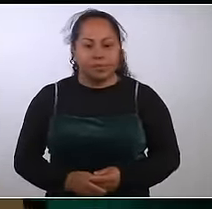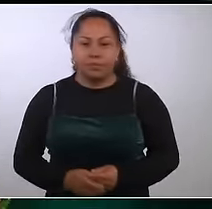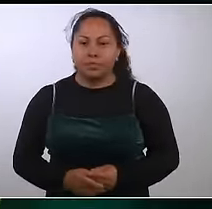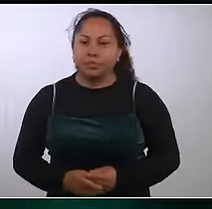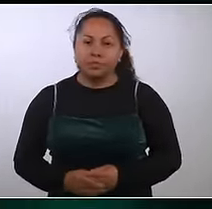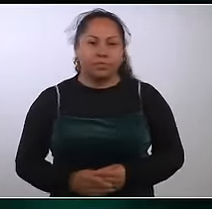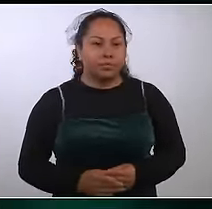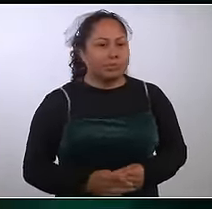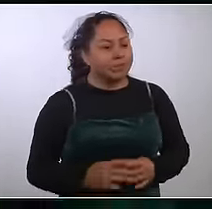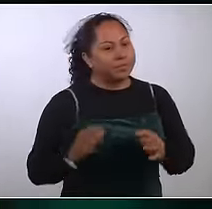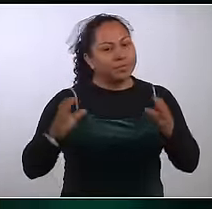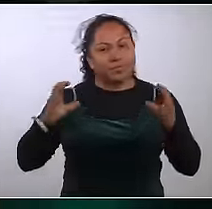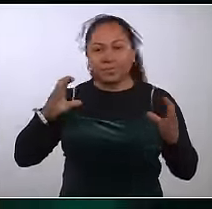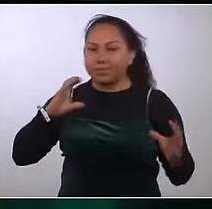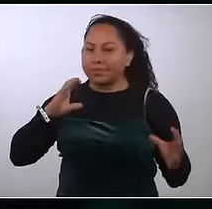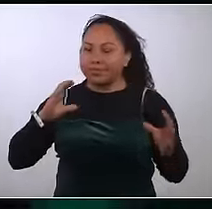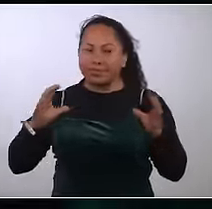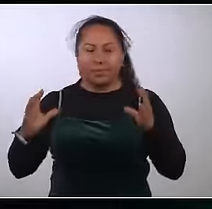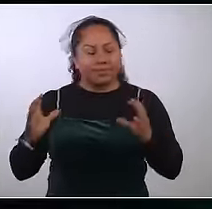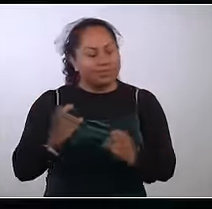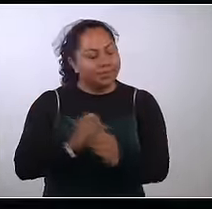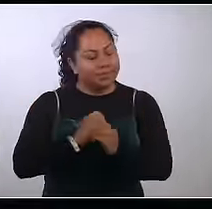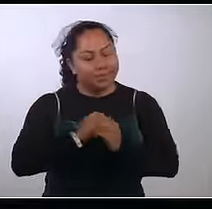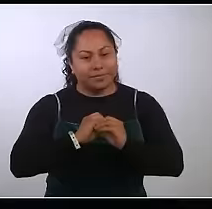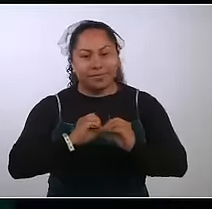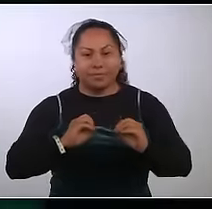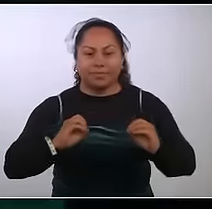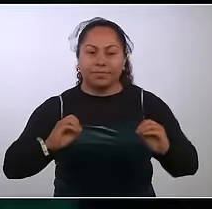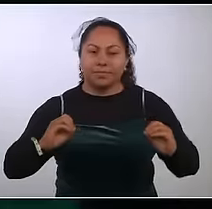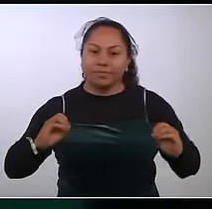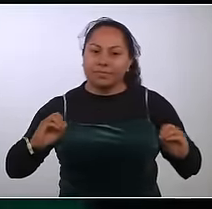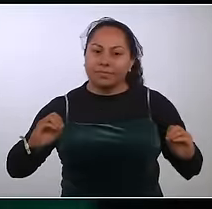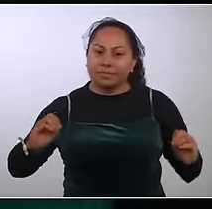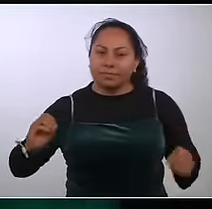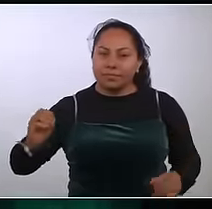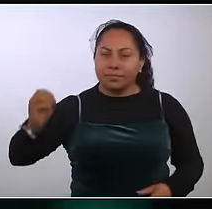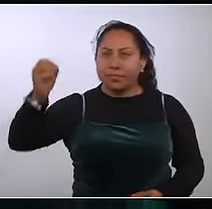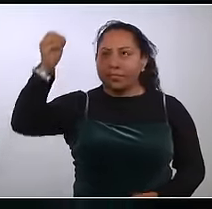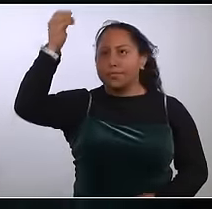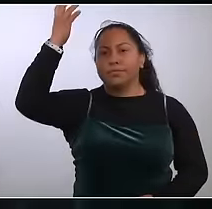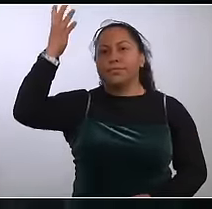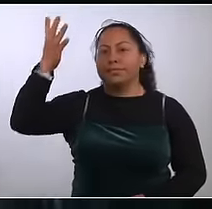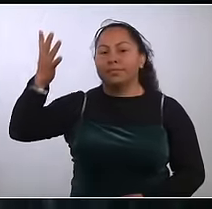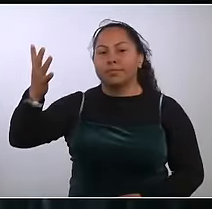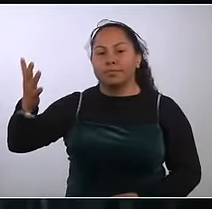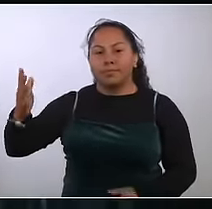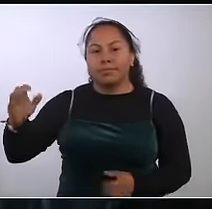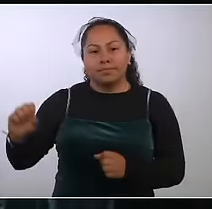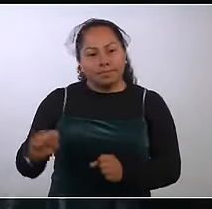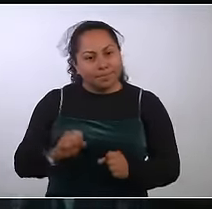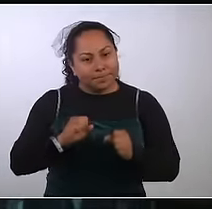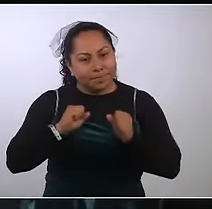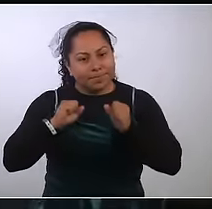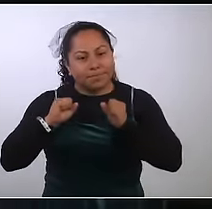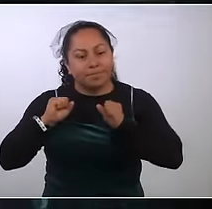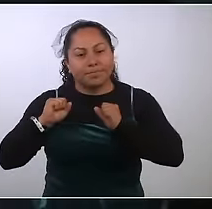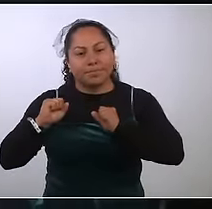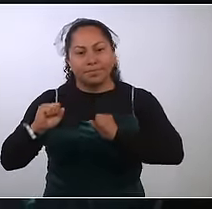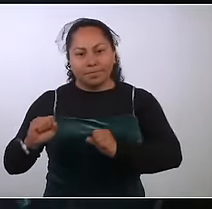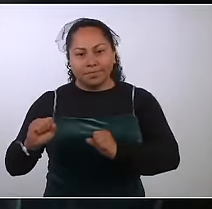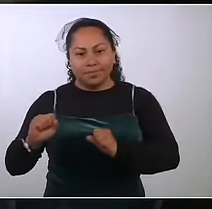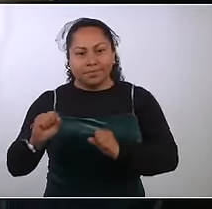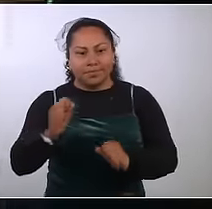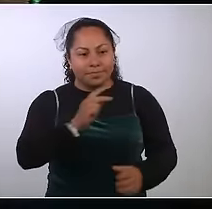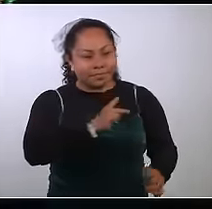No hay otro como tú, en ti está el poder. Tu reino